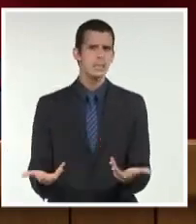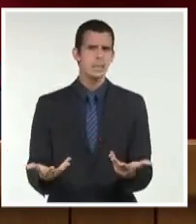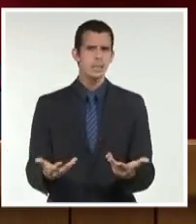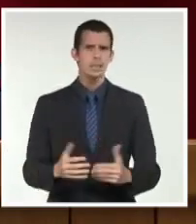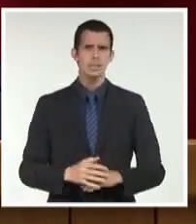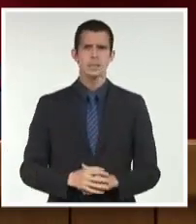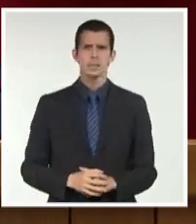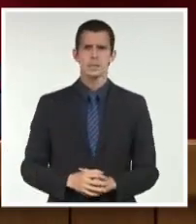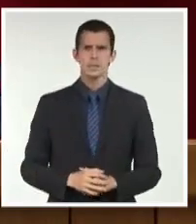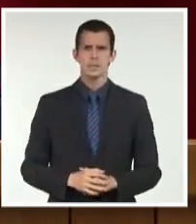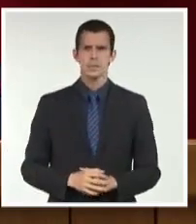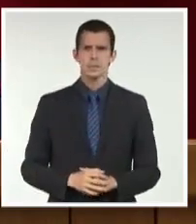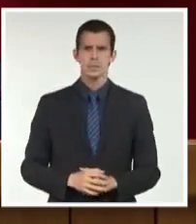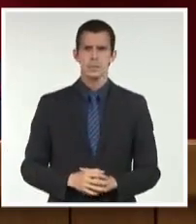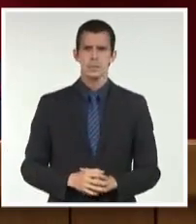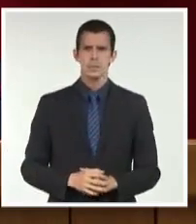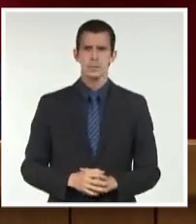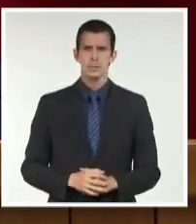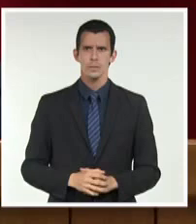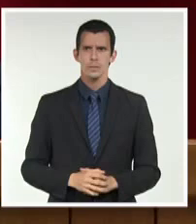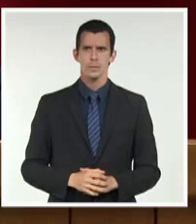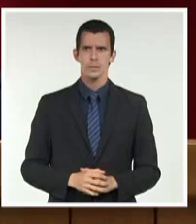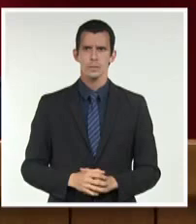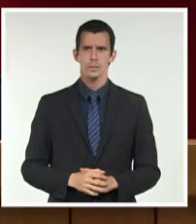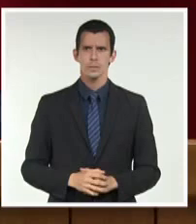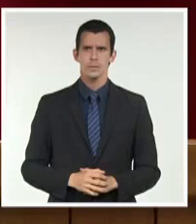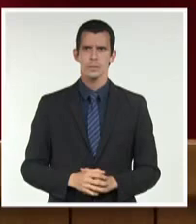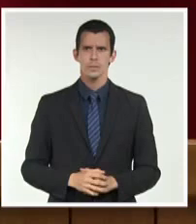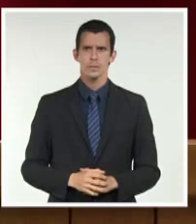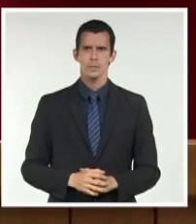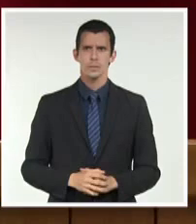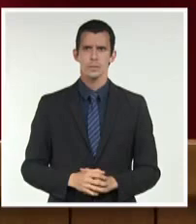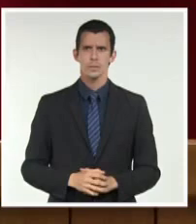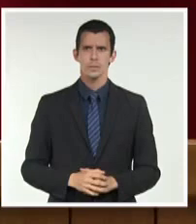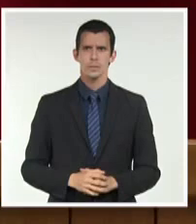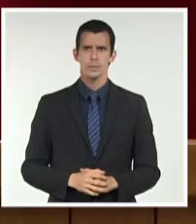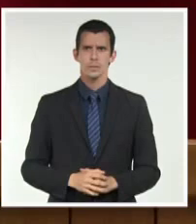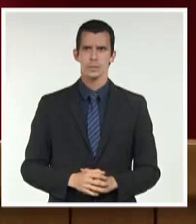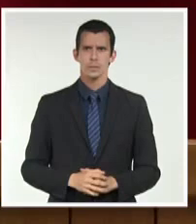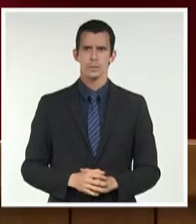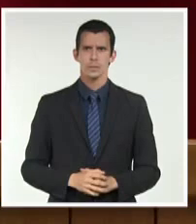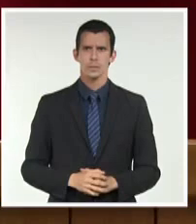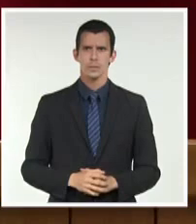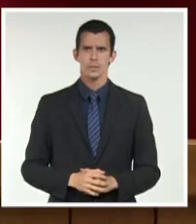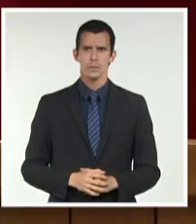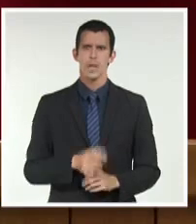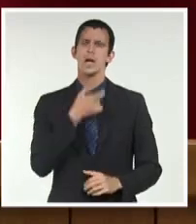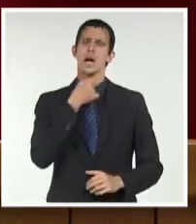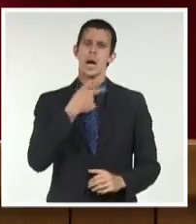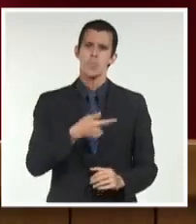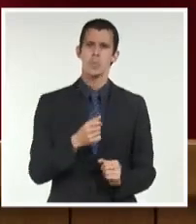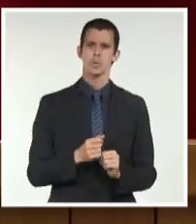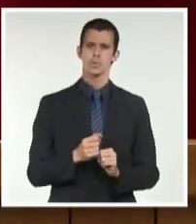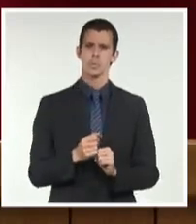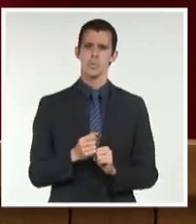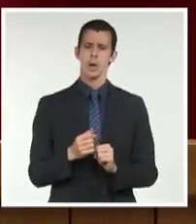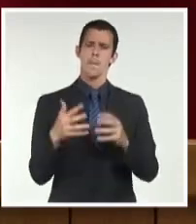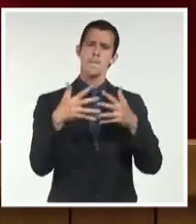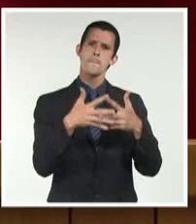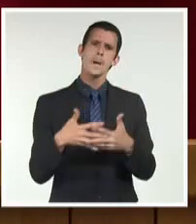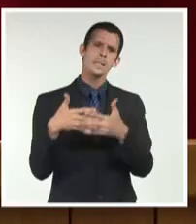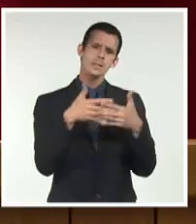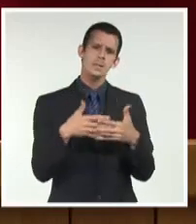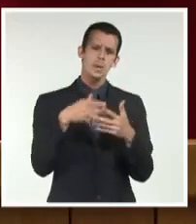el mundo, corre como Cuba el riesgo de sufrir la perenne hostilidad por parte de los Estados Unidos de